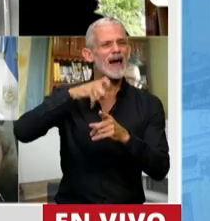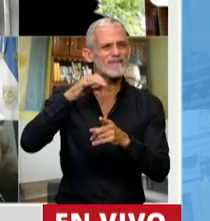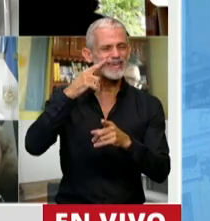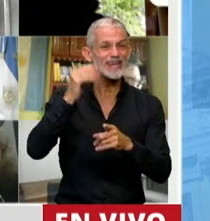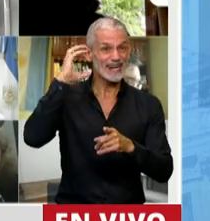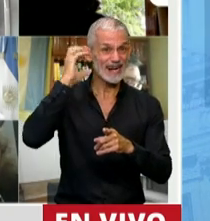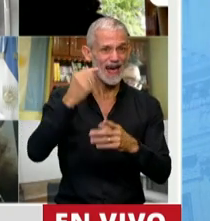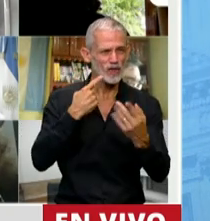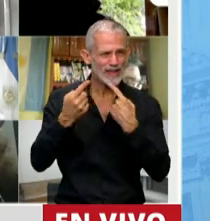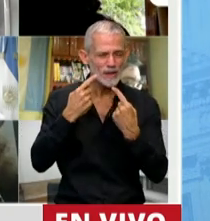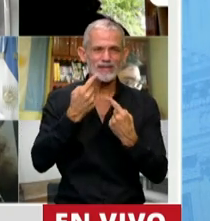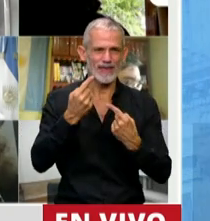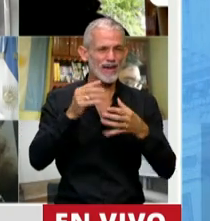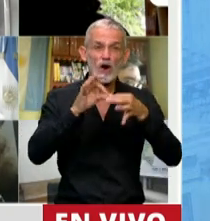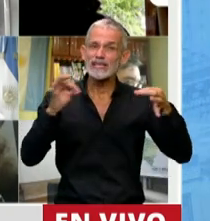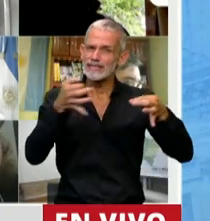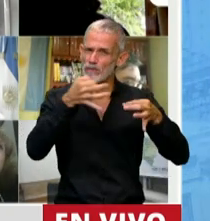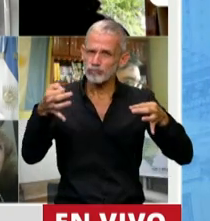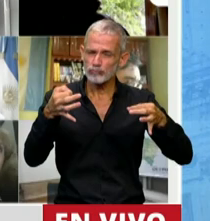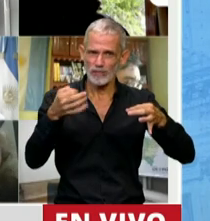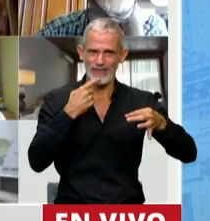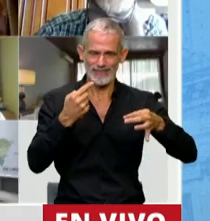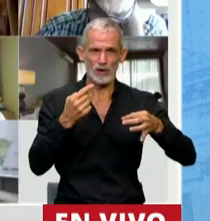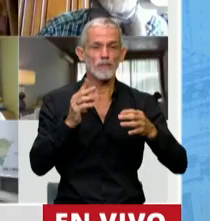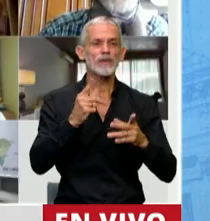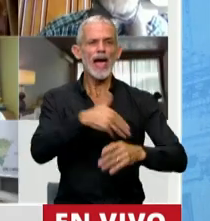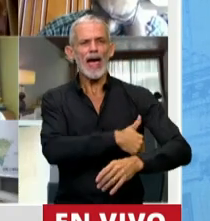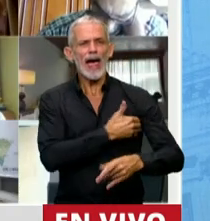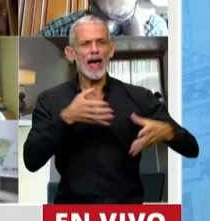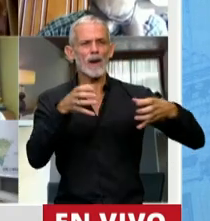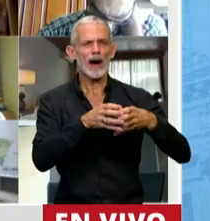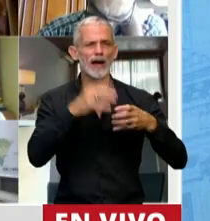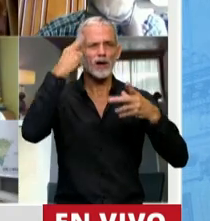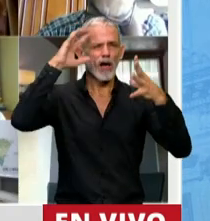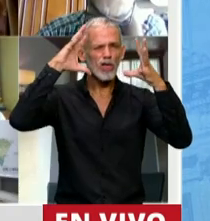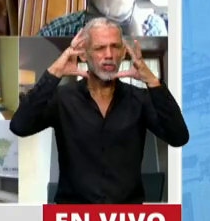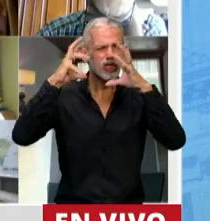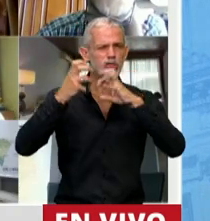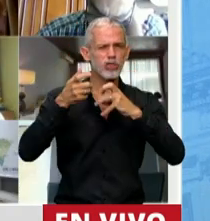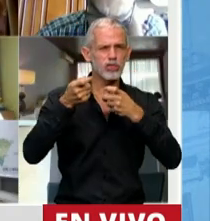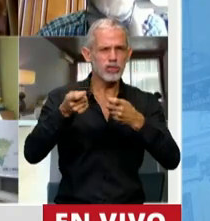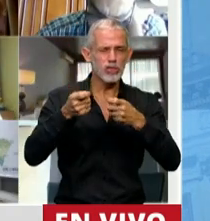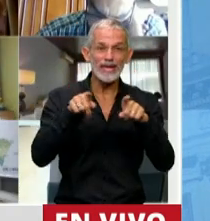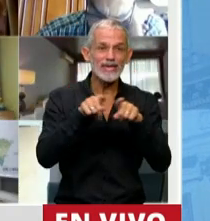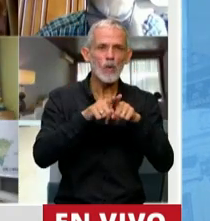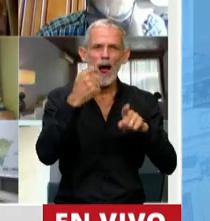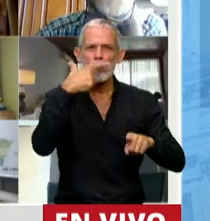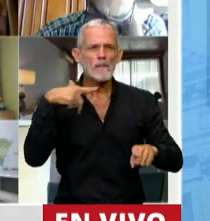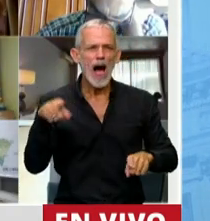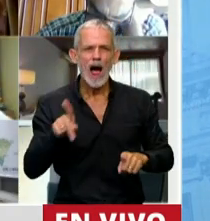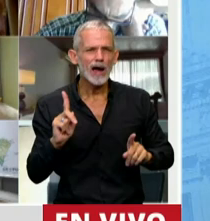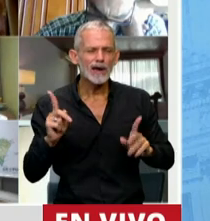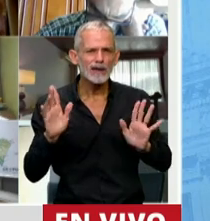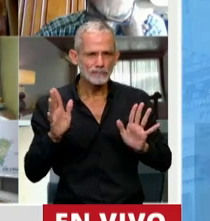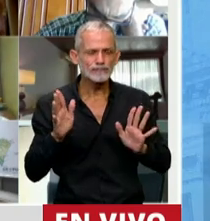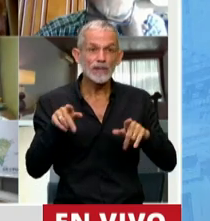entrevista radial, cito textual, "Los evangélicos te pudren la cabeza como los macristas